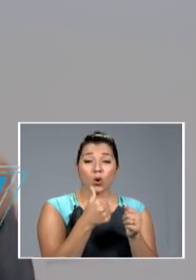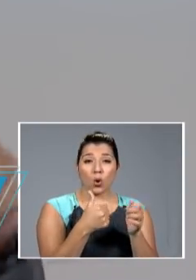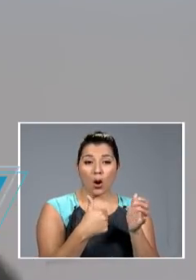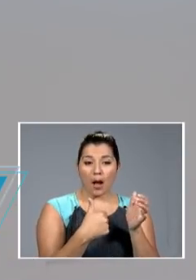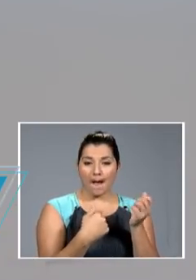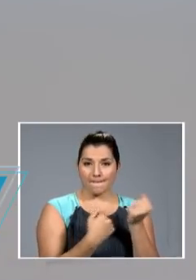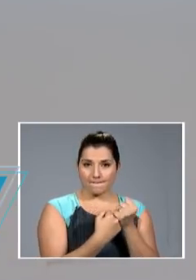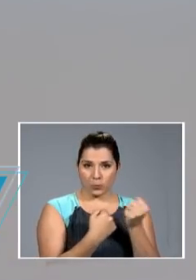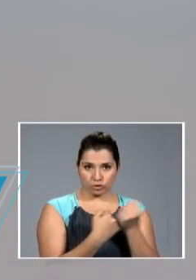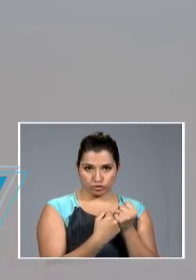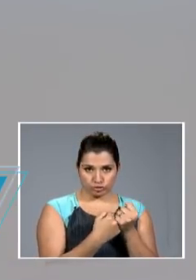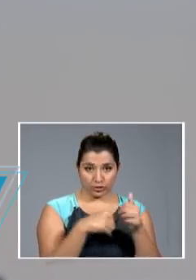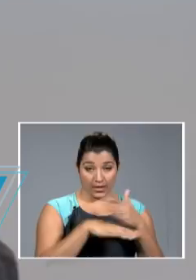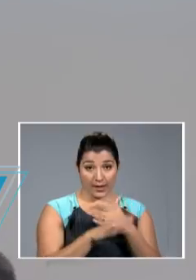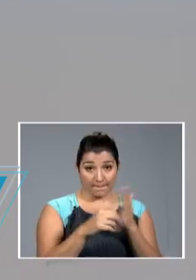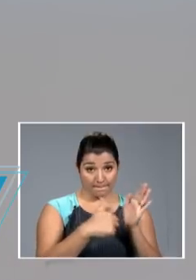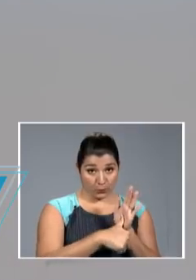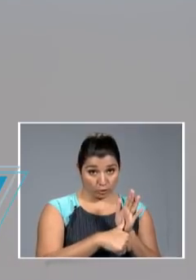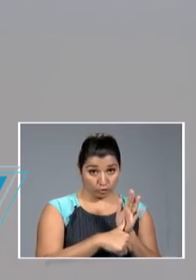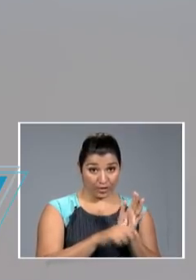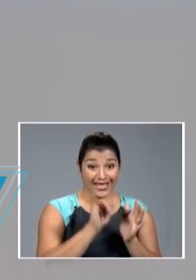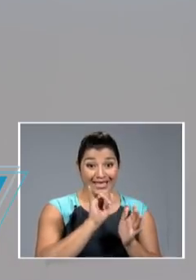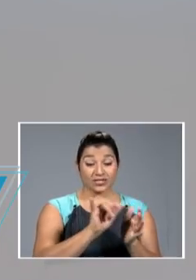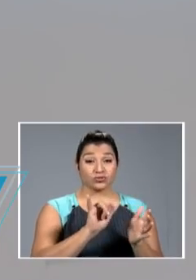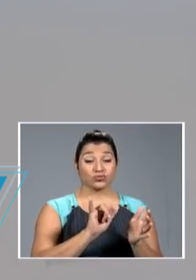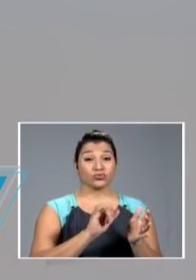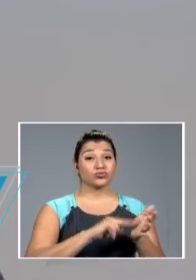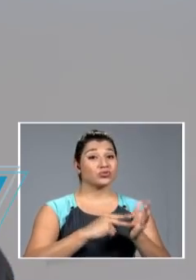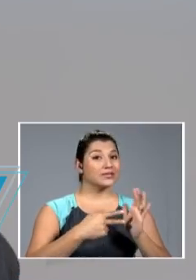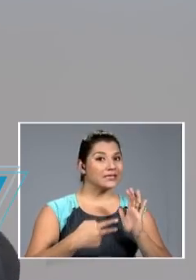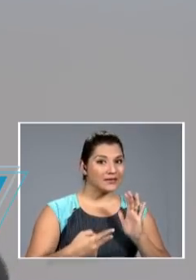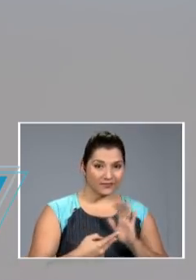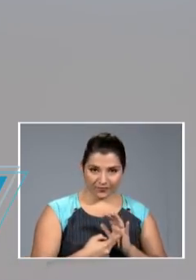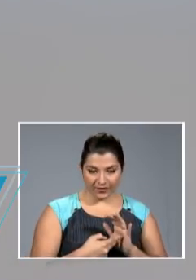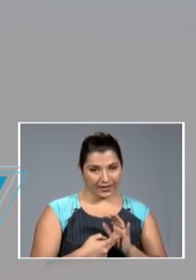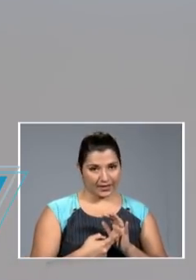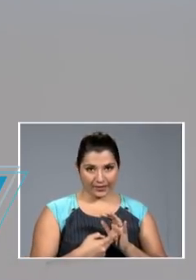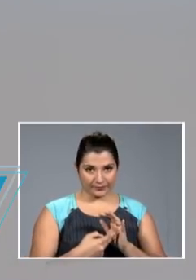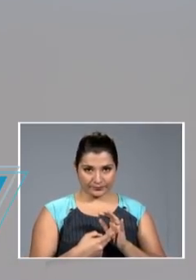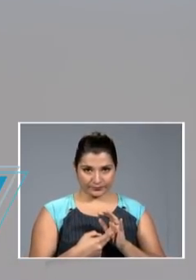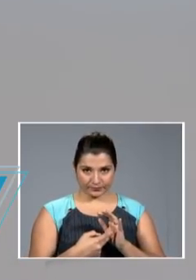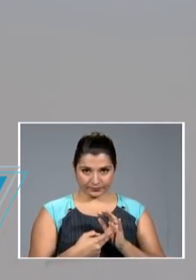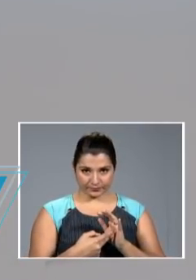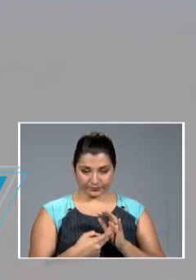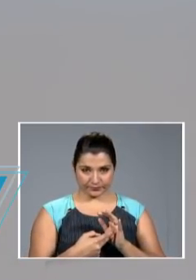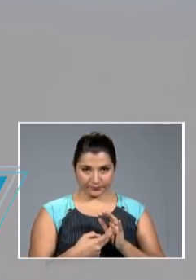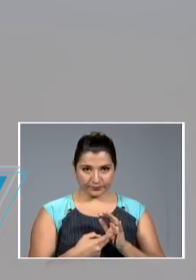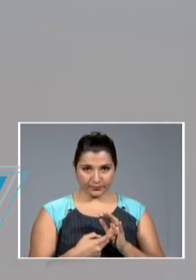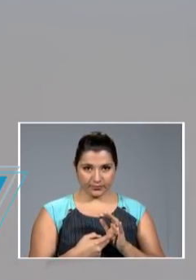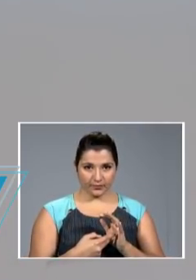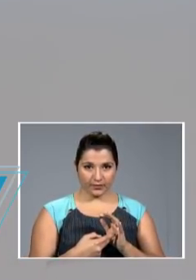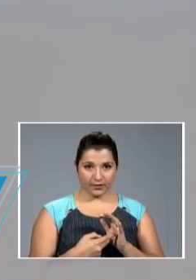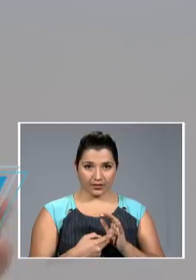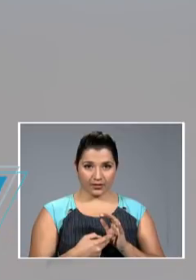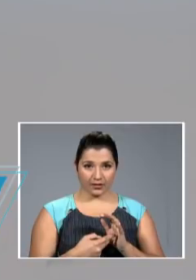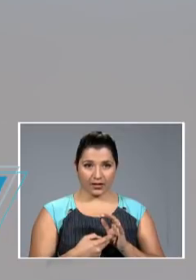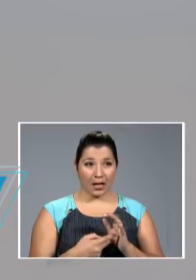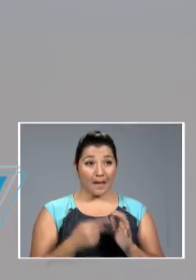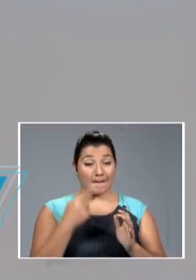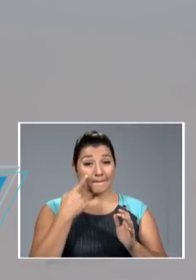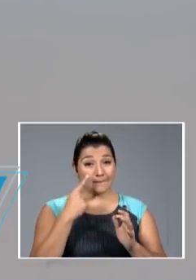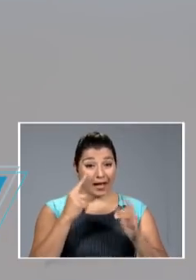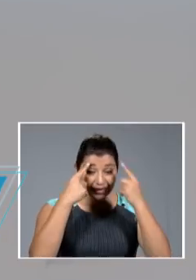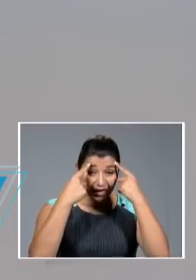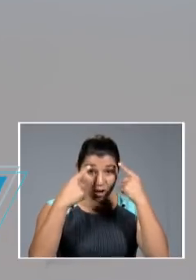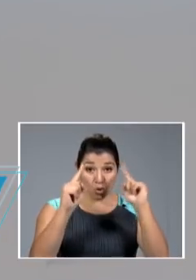su historia de votos. Quiere decir que para llegar a eso casi que tendrían que haberse atraído al 100%